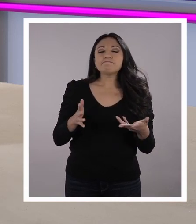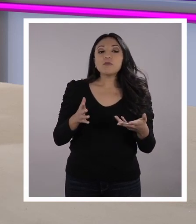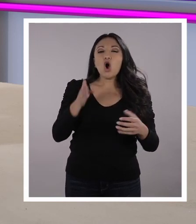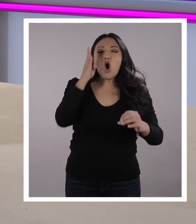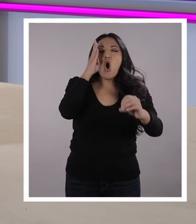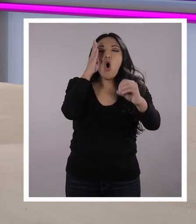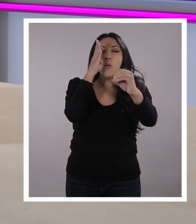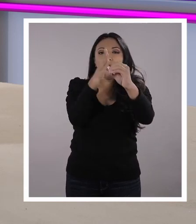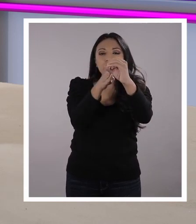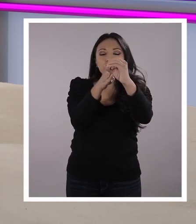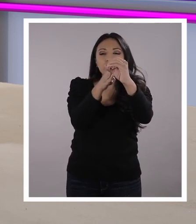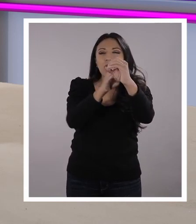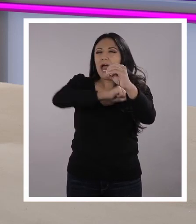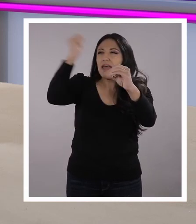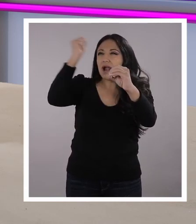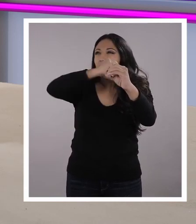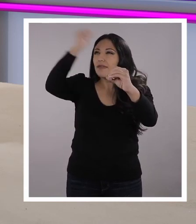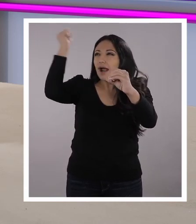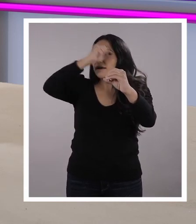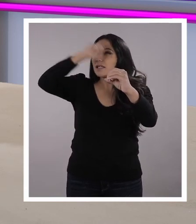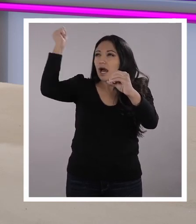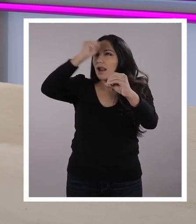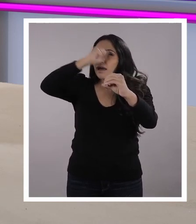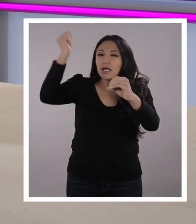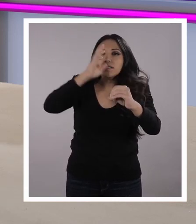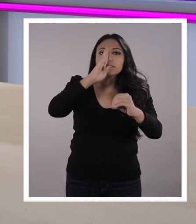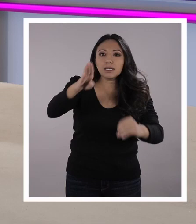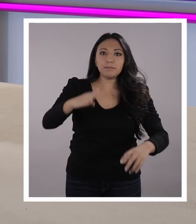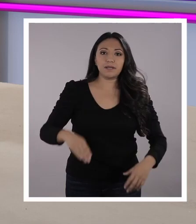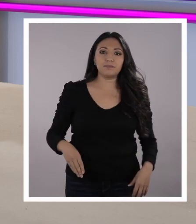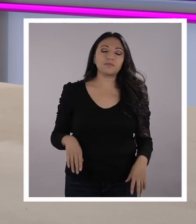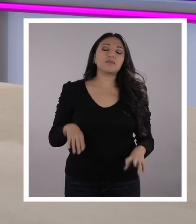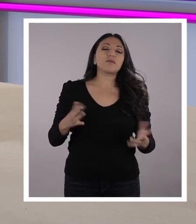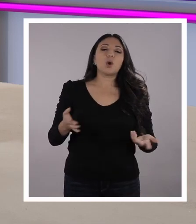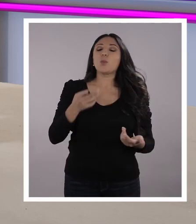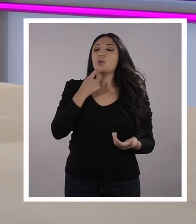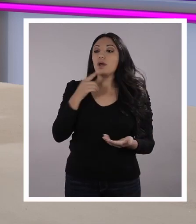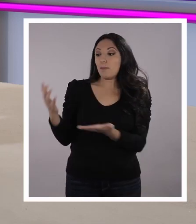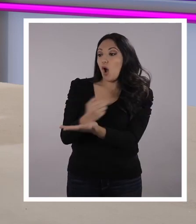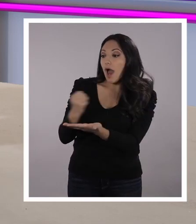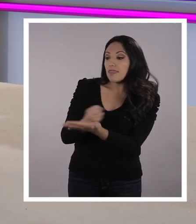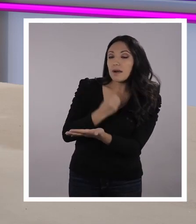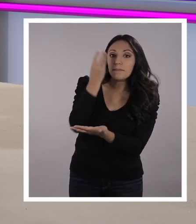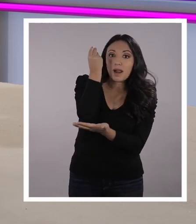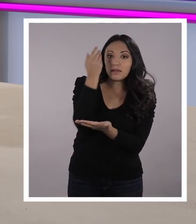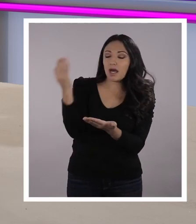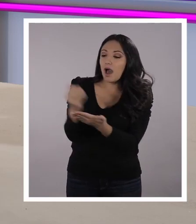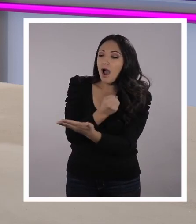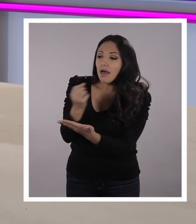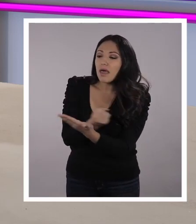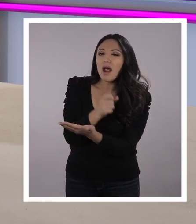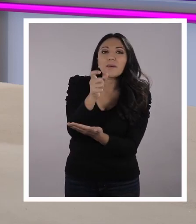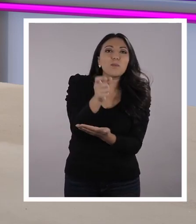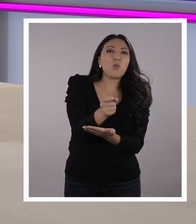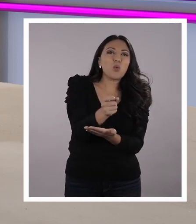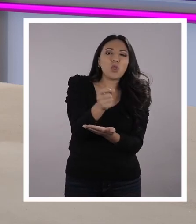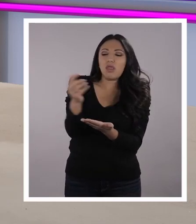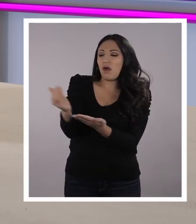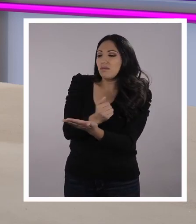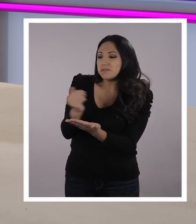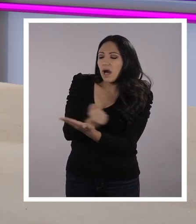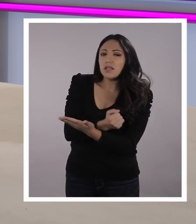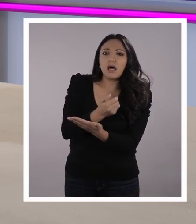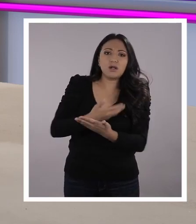donde el objetivo es ganar y ganar y ganar, digamos, por ejemplo, fichas o ganar dinero o ganar... No